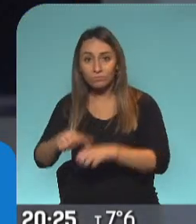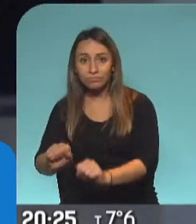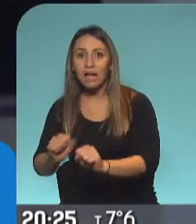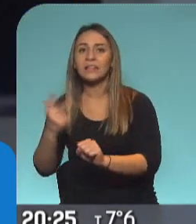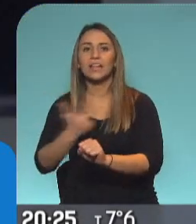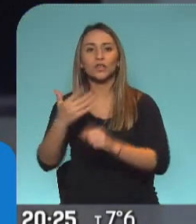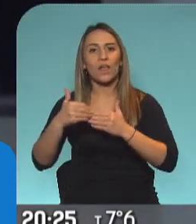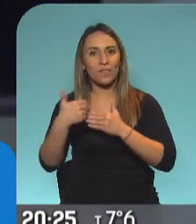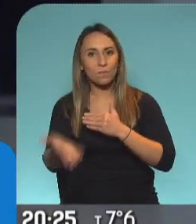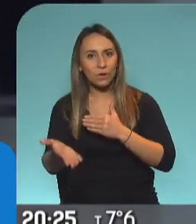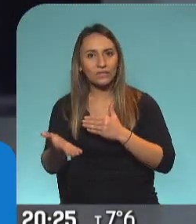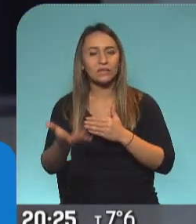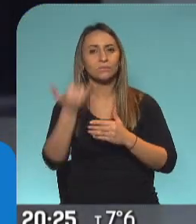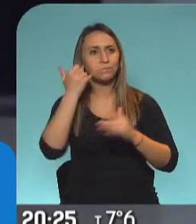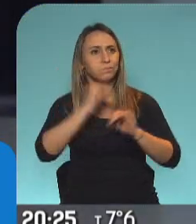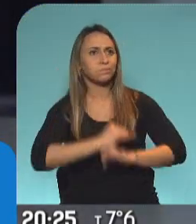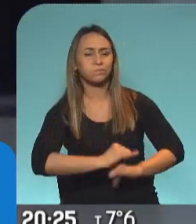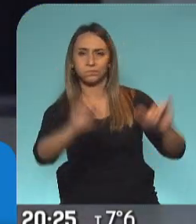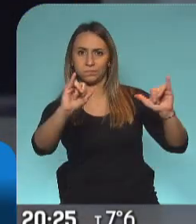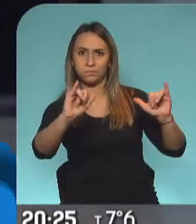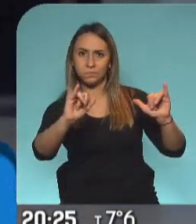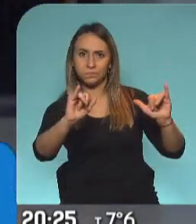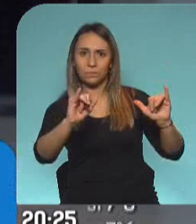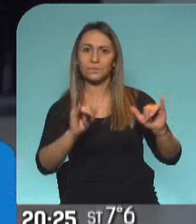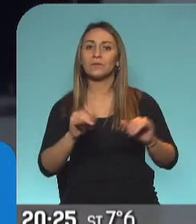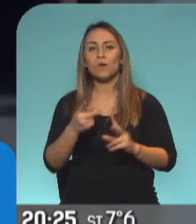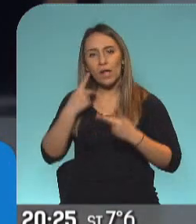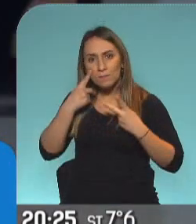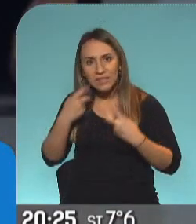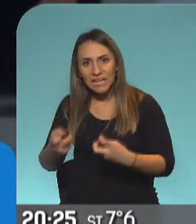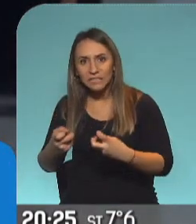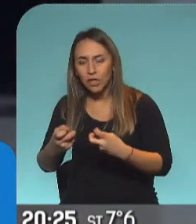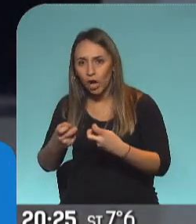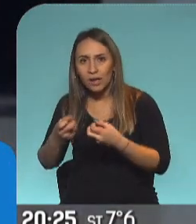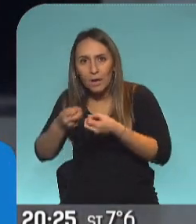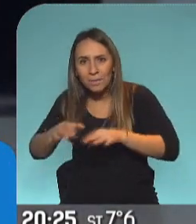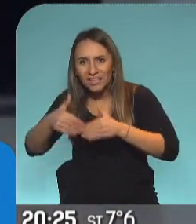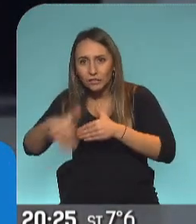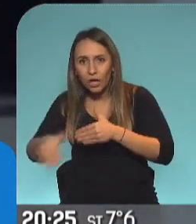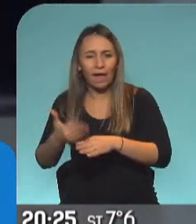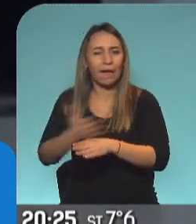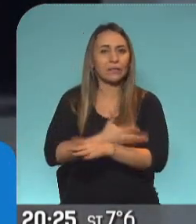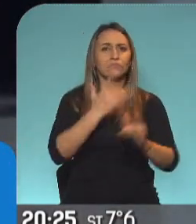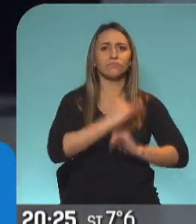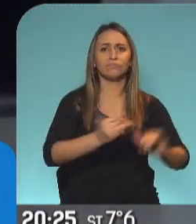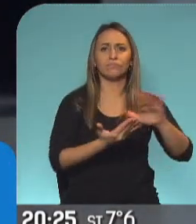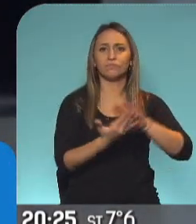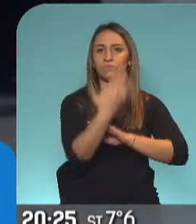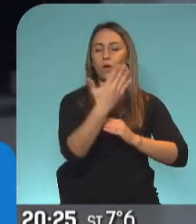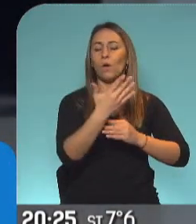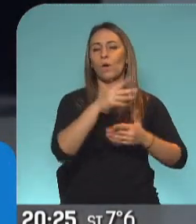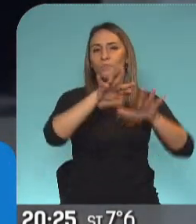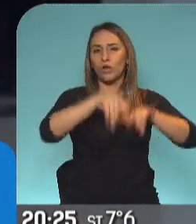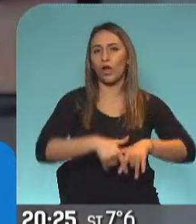que se encontrara efectivamente el cuerpo de Fabián Gutiérrez y antes de que empezara la investigación judicial. También dice Massot, recordemos que fue jefe de